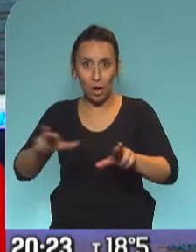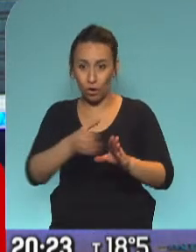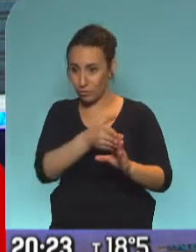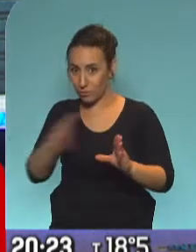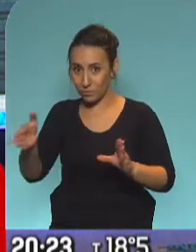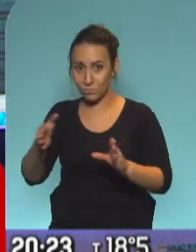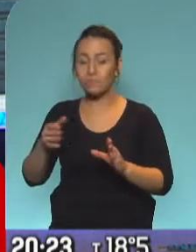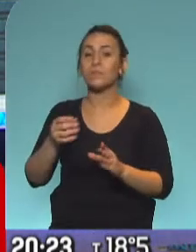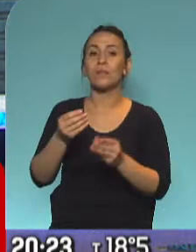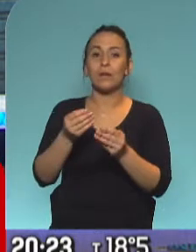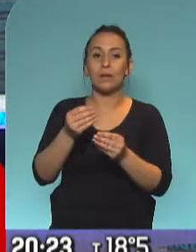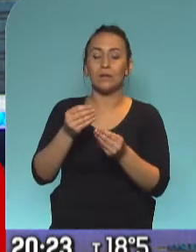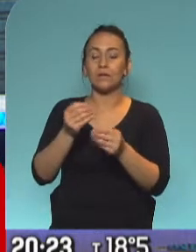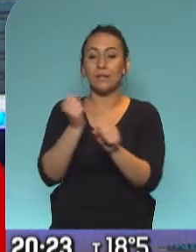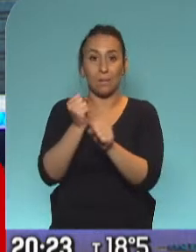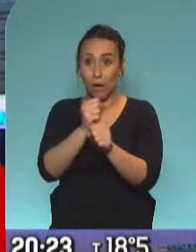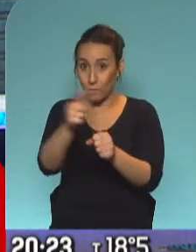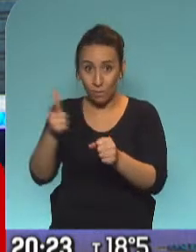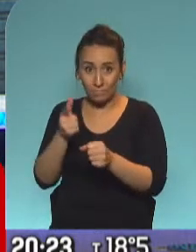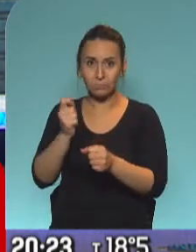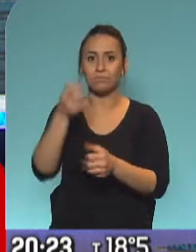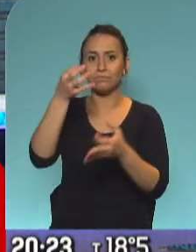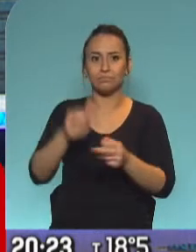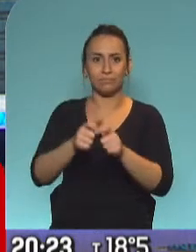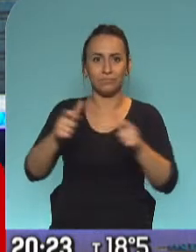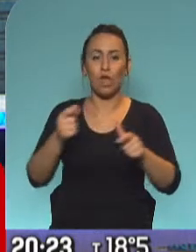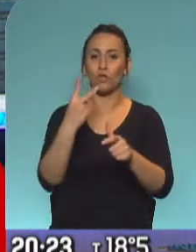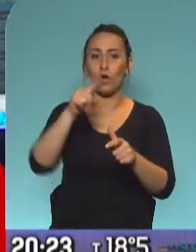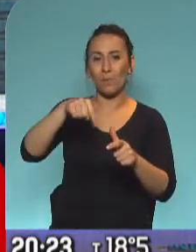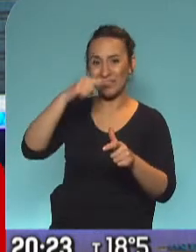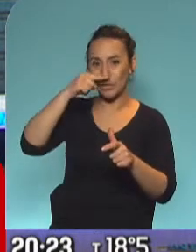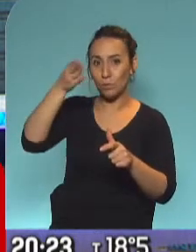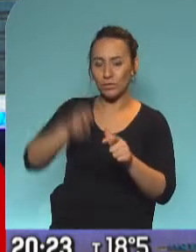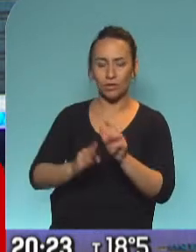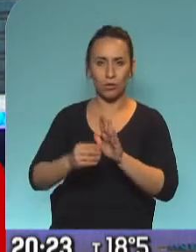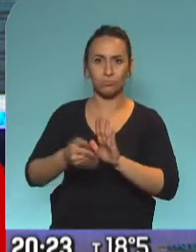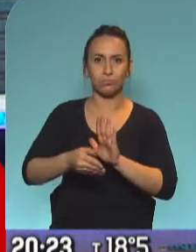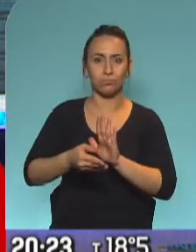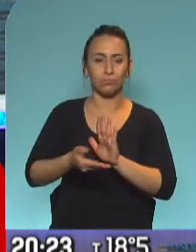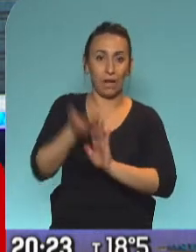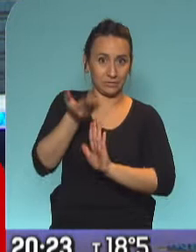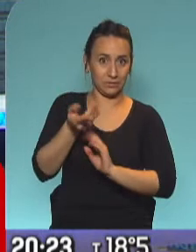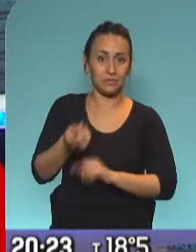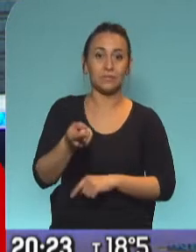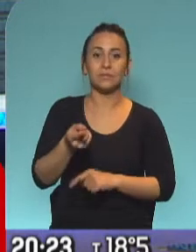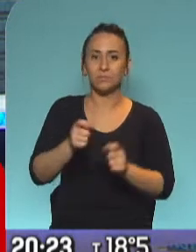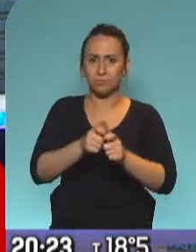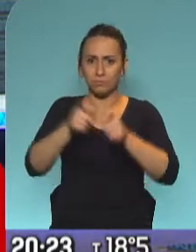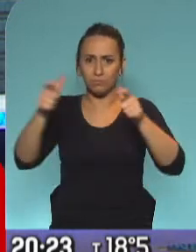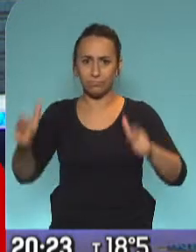un 27 por ciento pasó de 10.4 al primer trimestre o sea a los primeros tres meses del año a